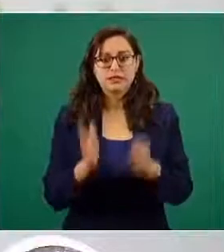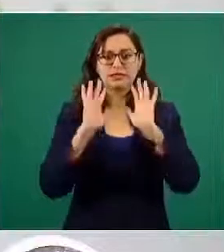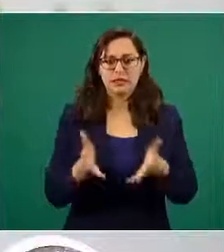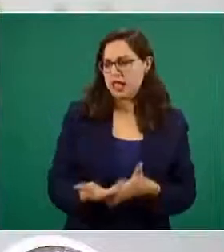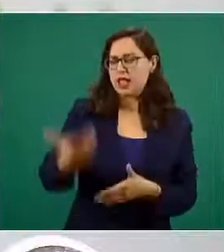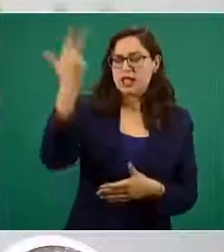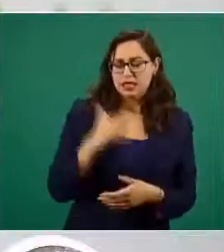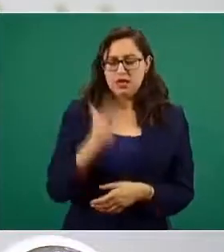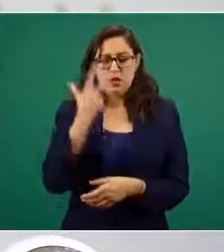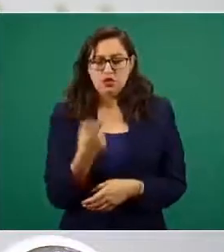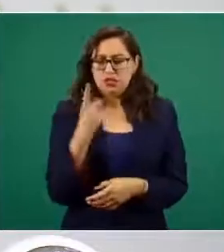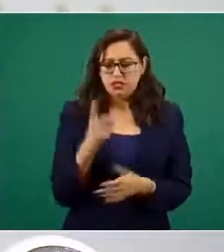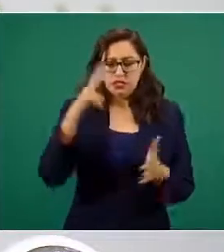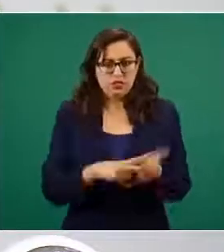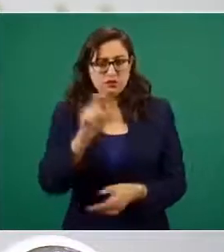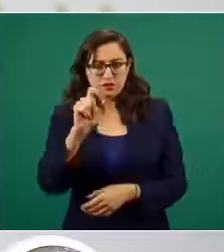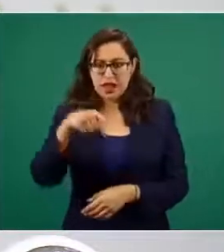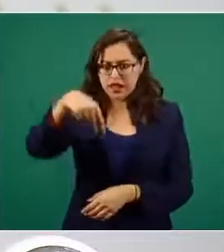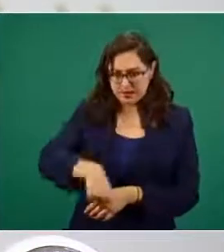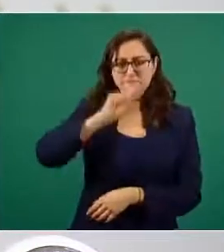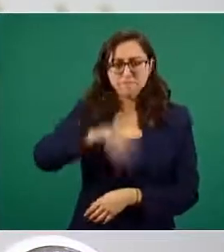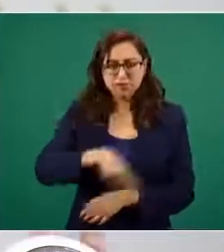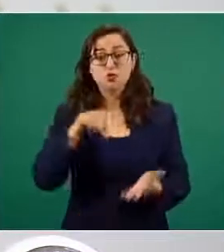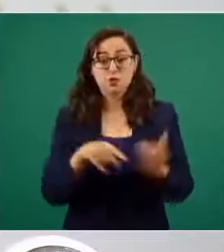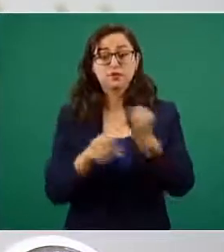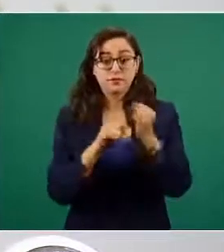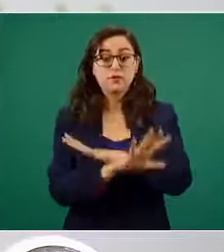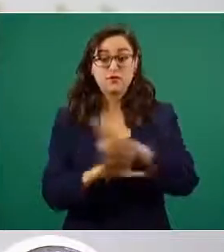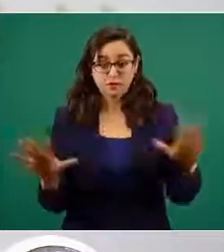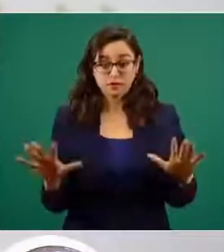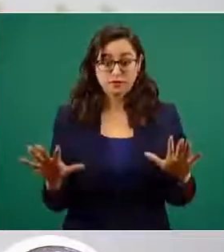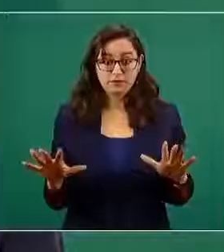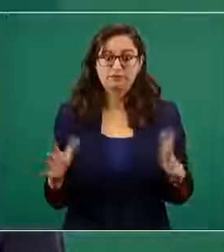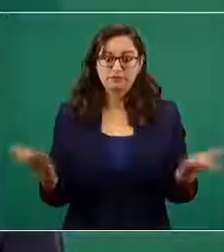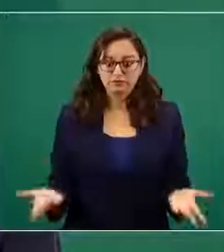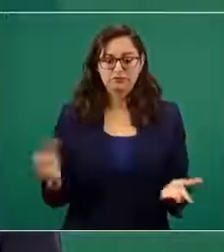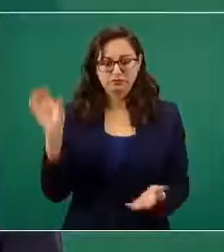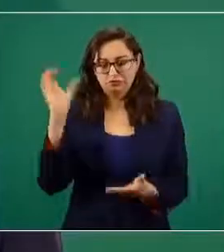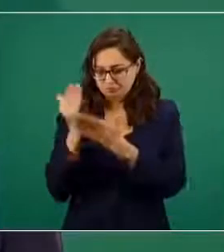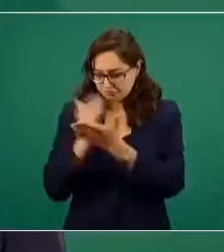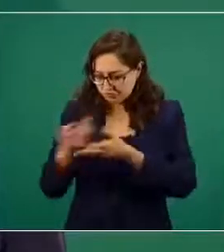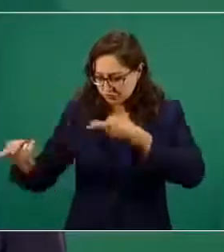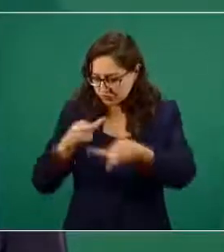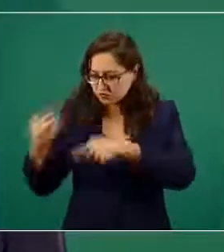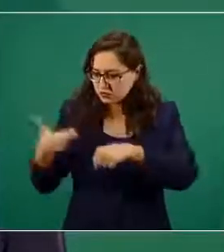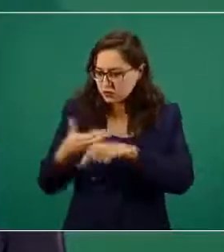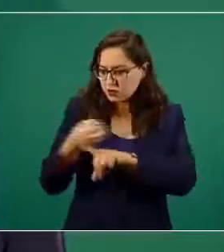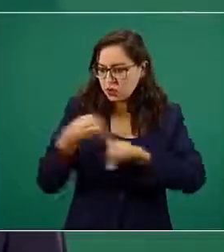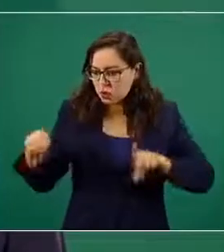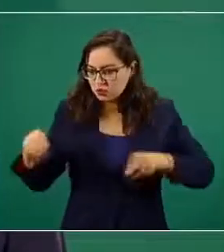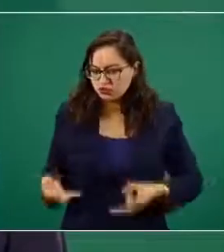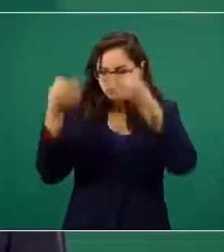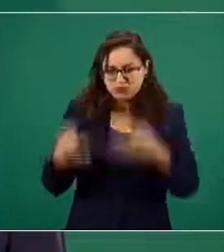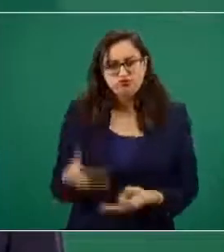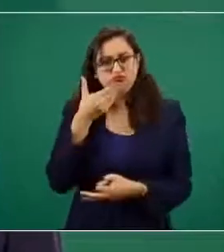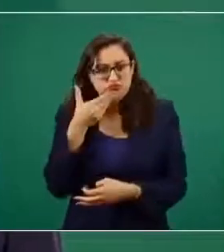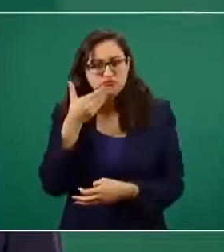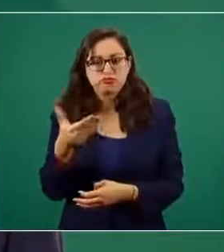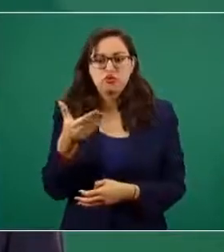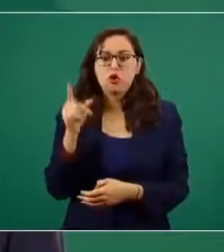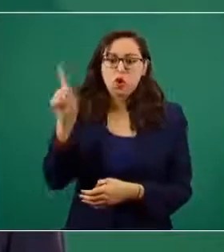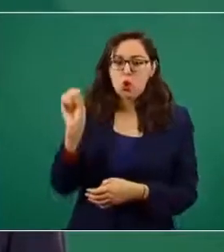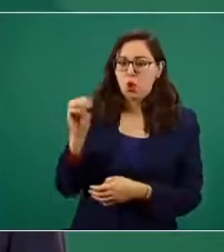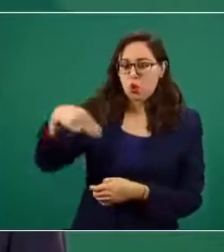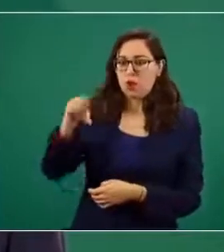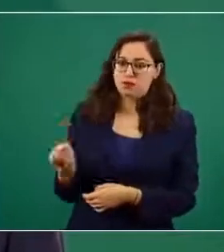el 8 de diciembre de 2020 en este mismo foro, está científicamente planeado, corresponde con las recomendaciones de mejores prácticas de la